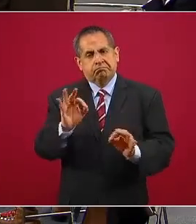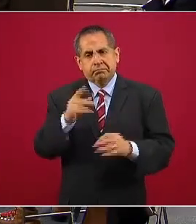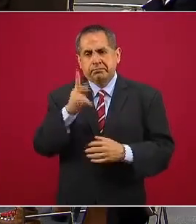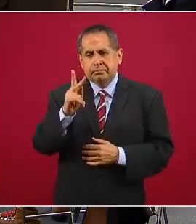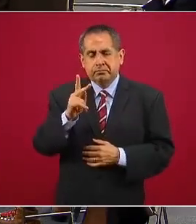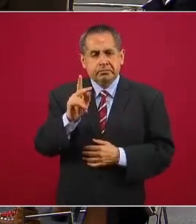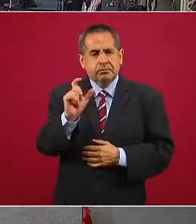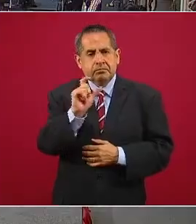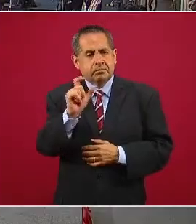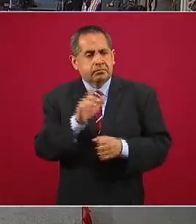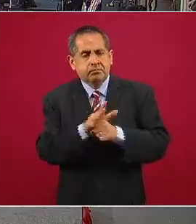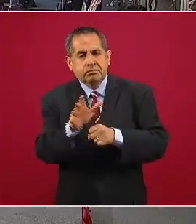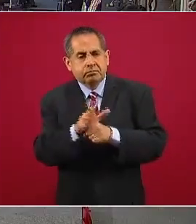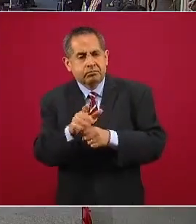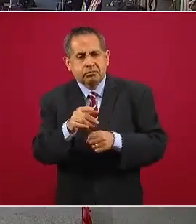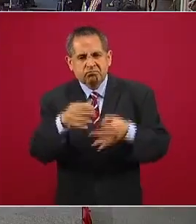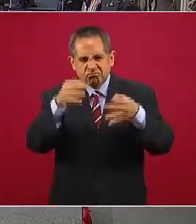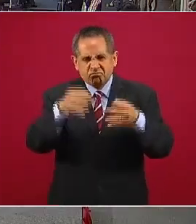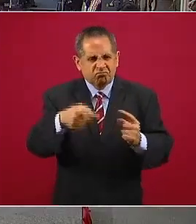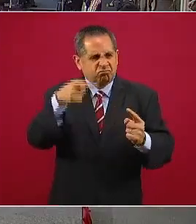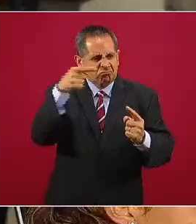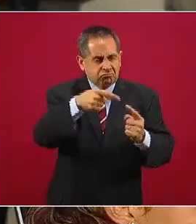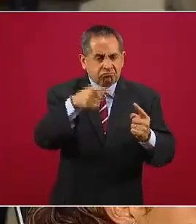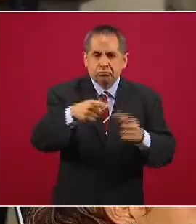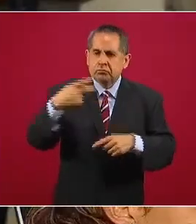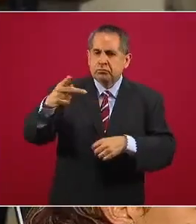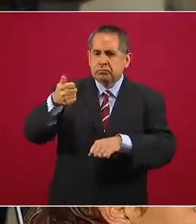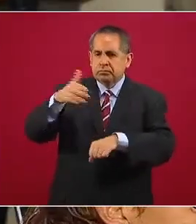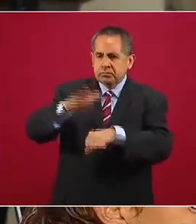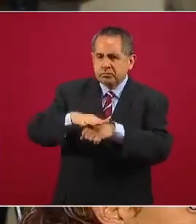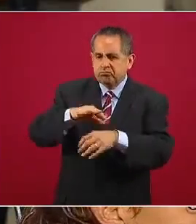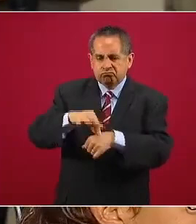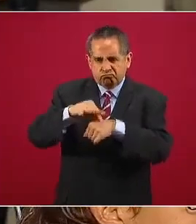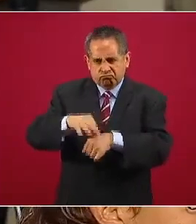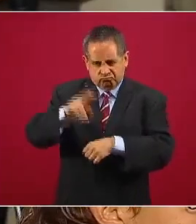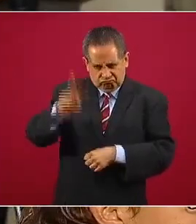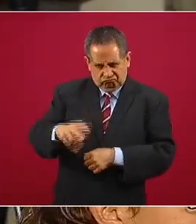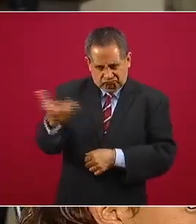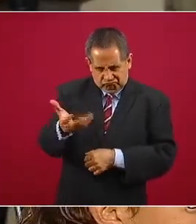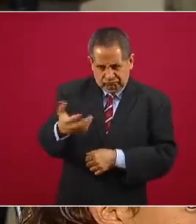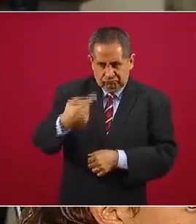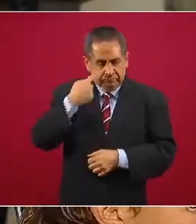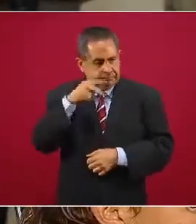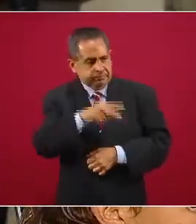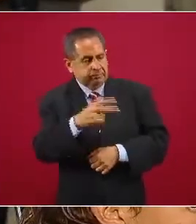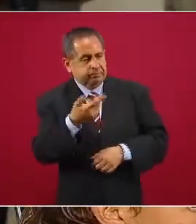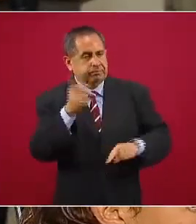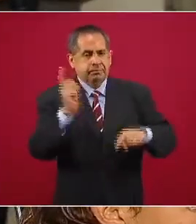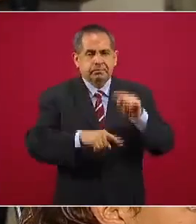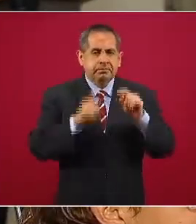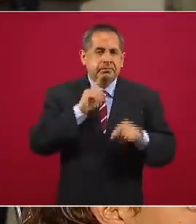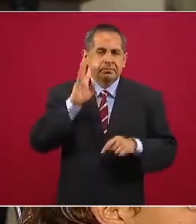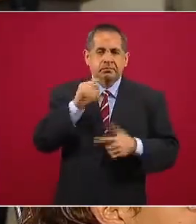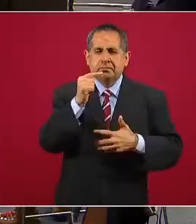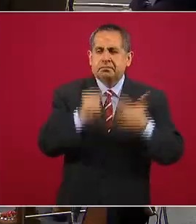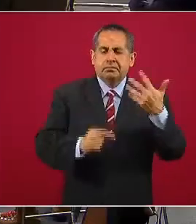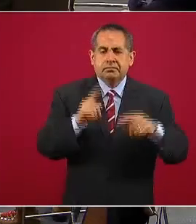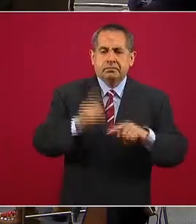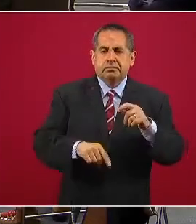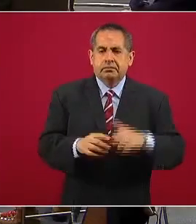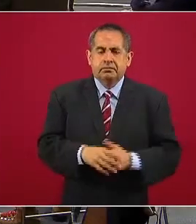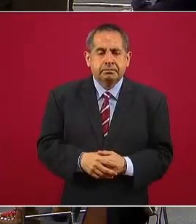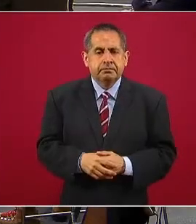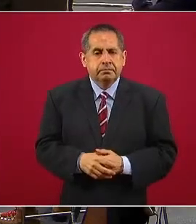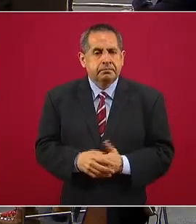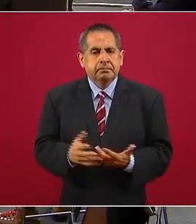realmente, ¿cuáles son las cosas concretas que su administración está tomando para combatir la violencia de género?